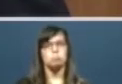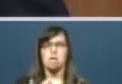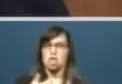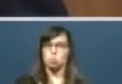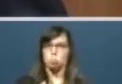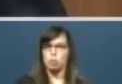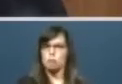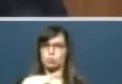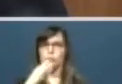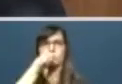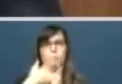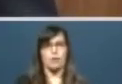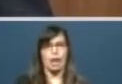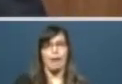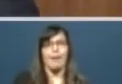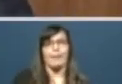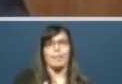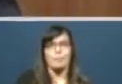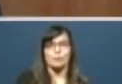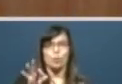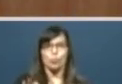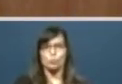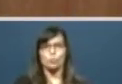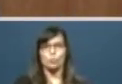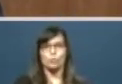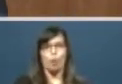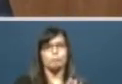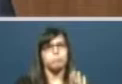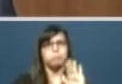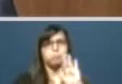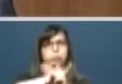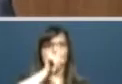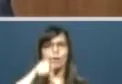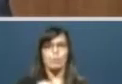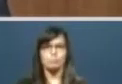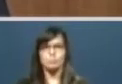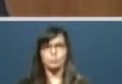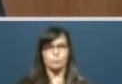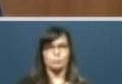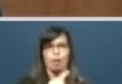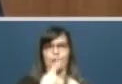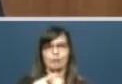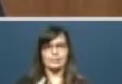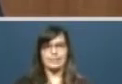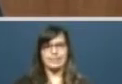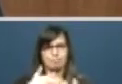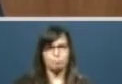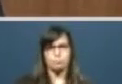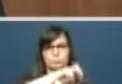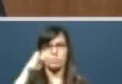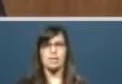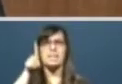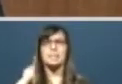que coincide además con la evolución positiva de la inversión en bienes de equipo y un aumento más leve